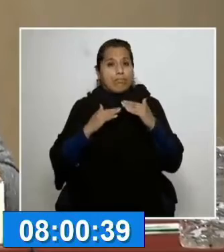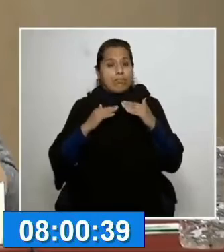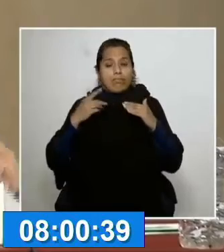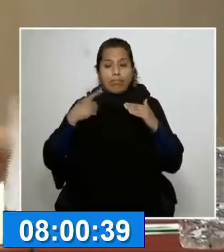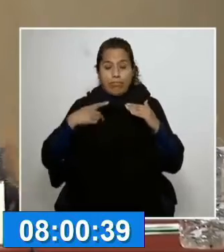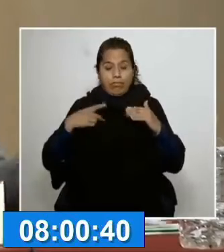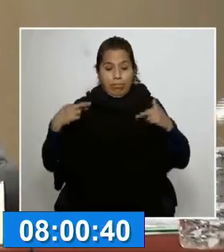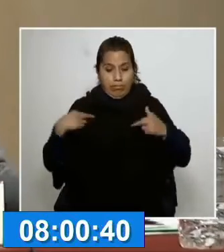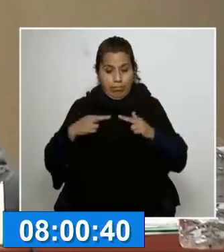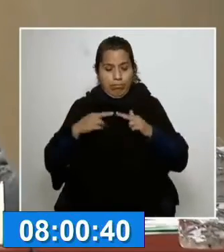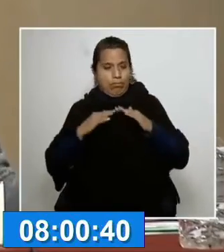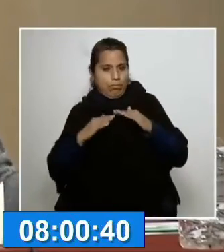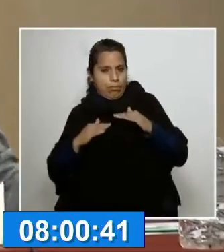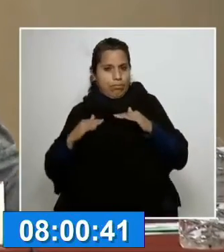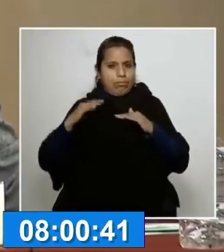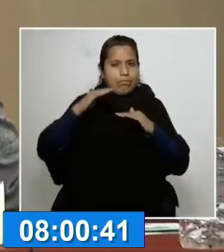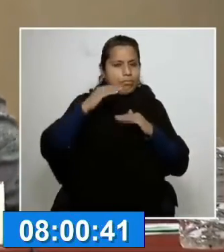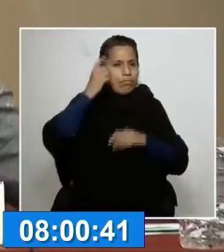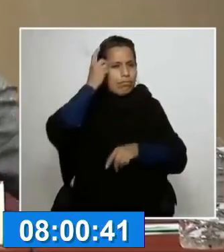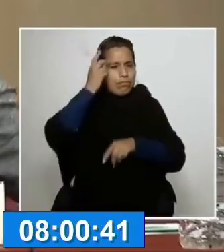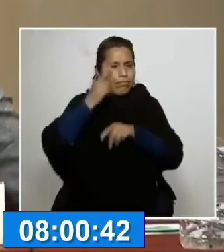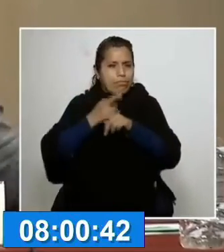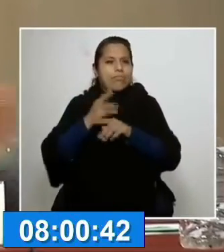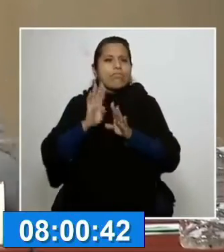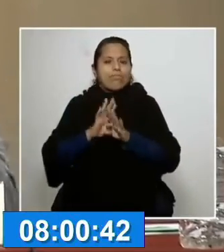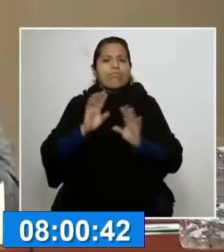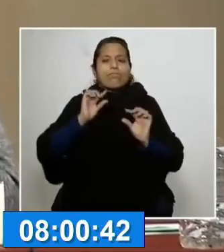escribiendo el futuro, con recursos por